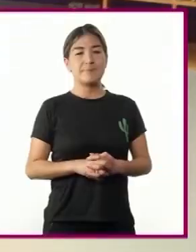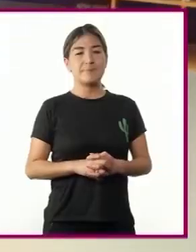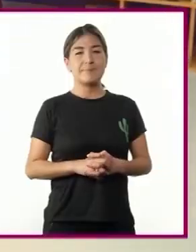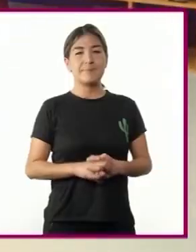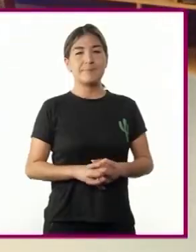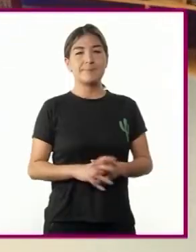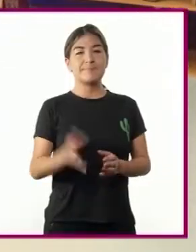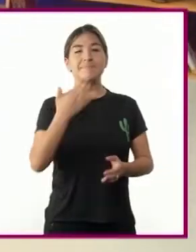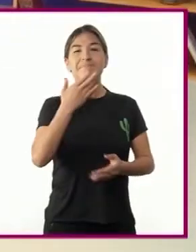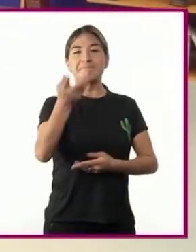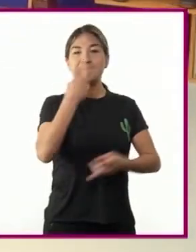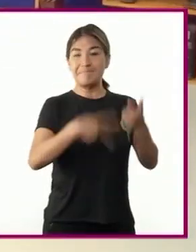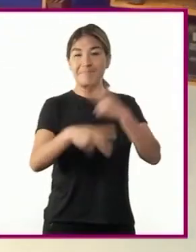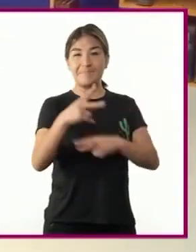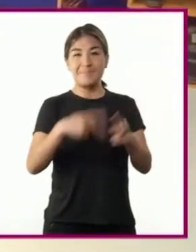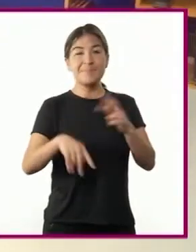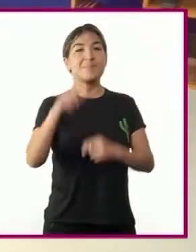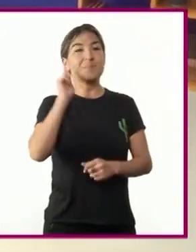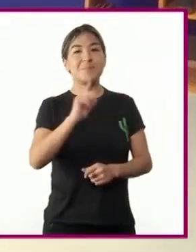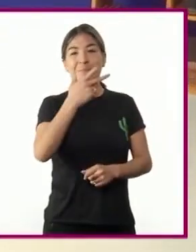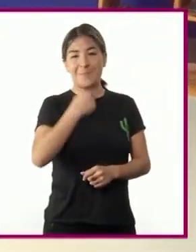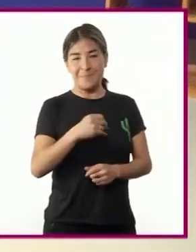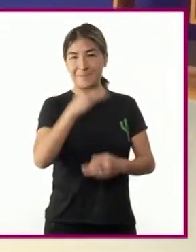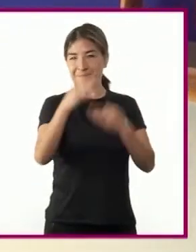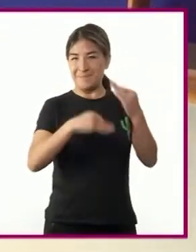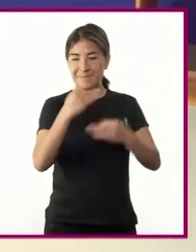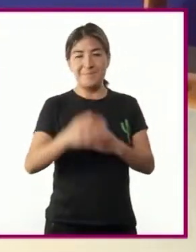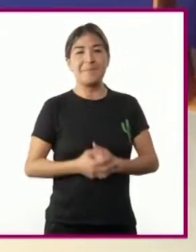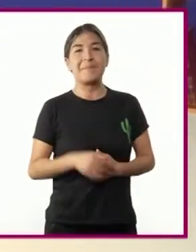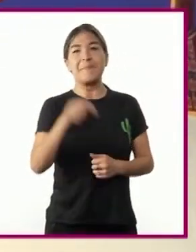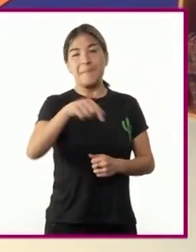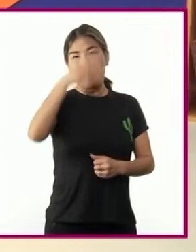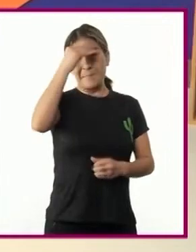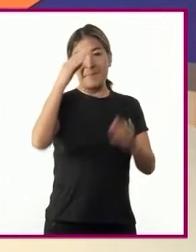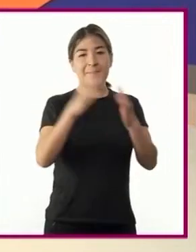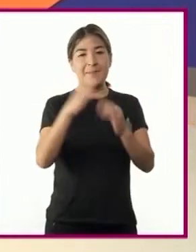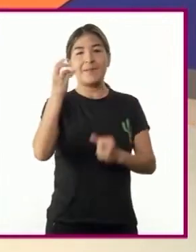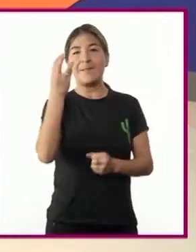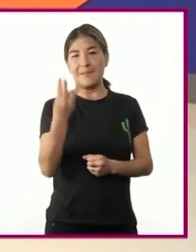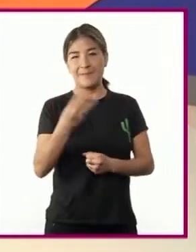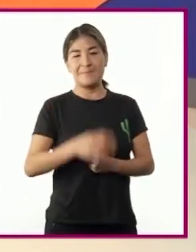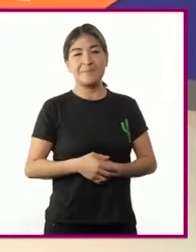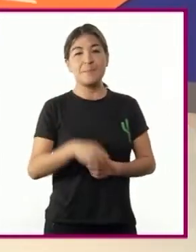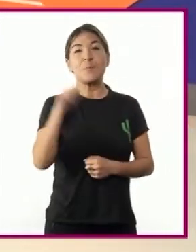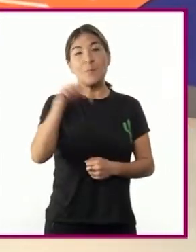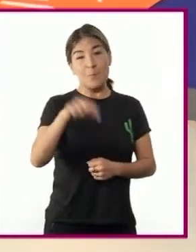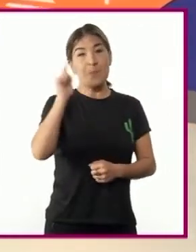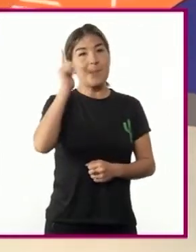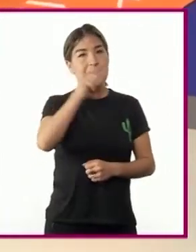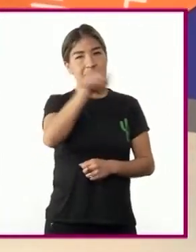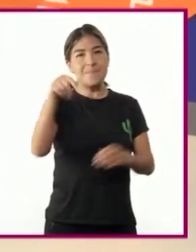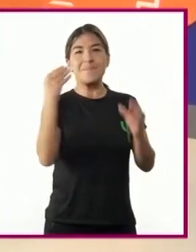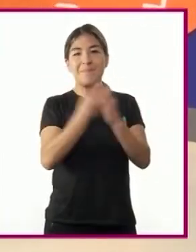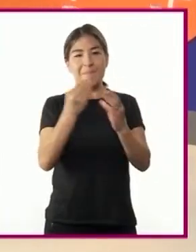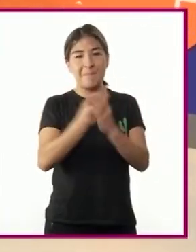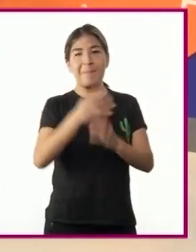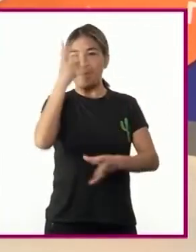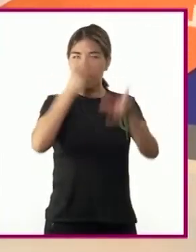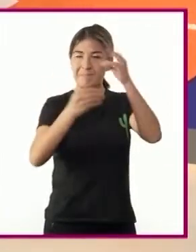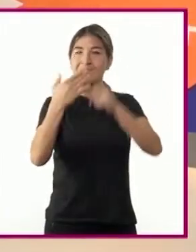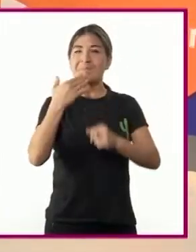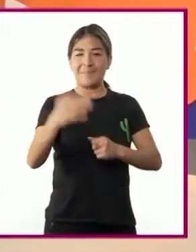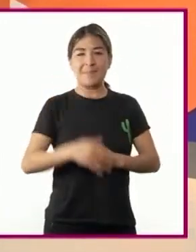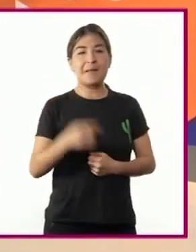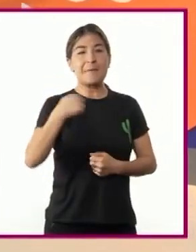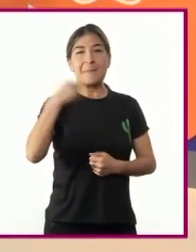Bienvenidos todos y todas a la estrategia Aprende en Casa 3. Esperamos que esta sesión sea muy enriquecedora. Soy Enrique Rodal y